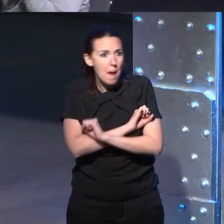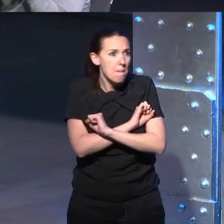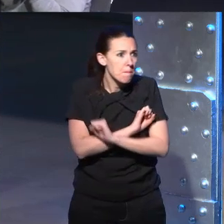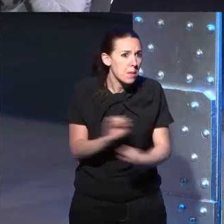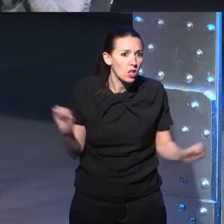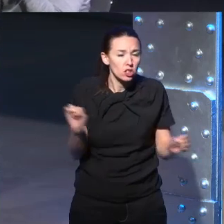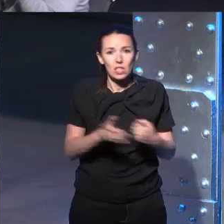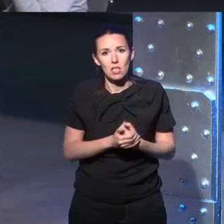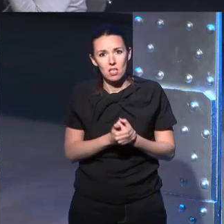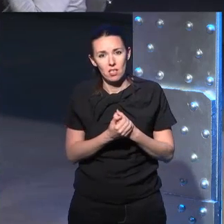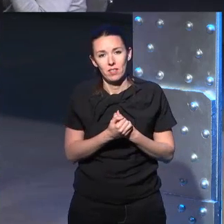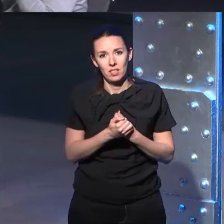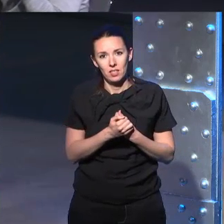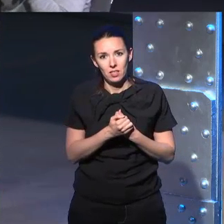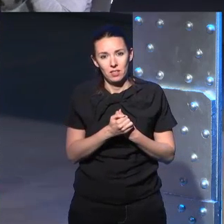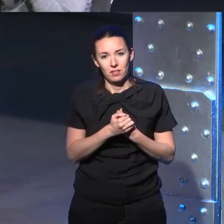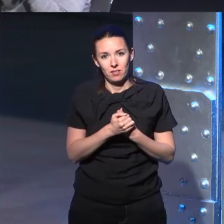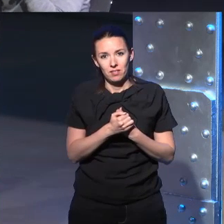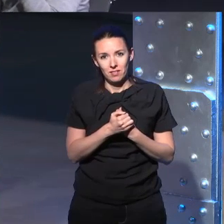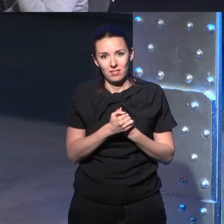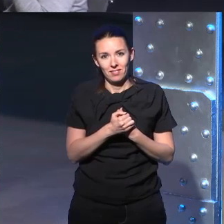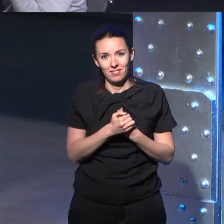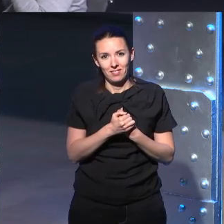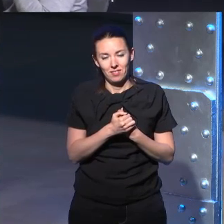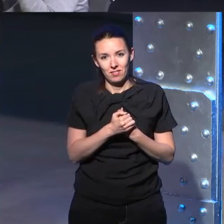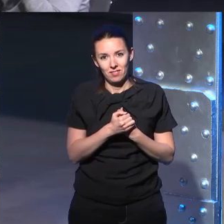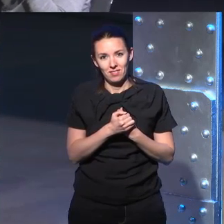And the winds cry, Mary,